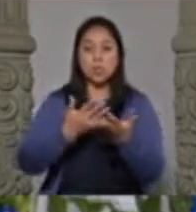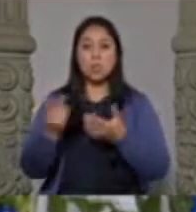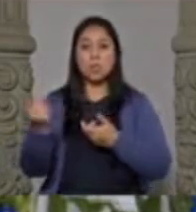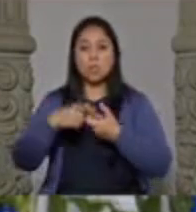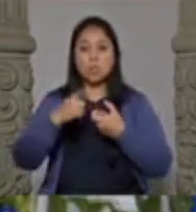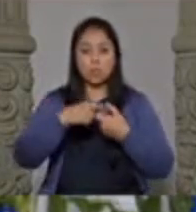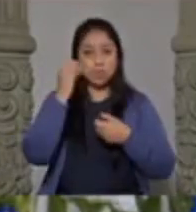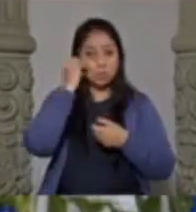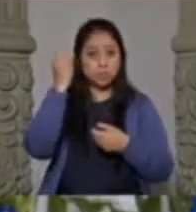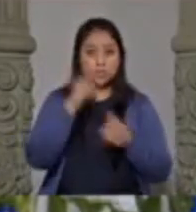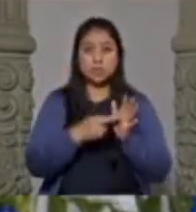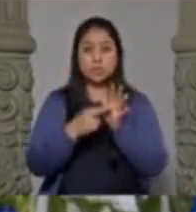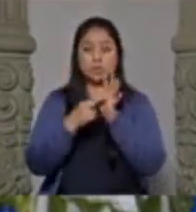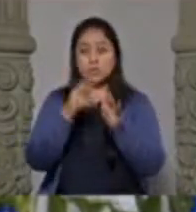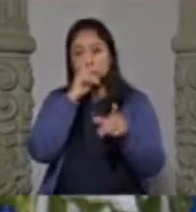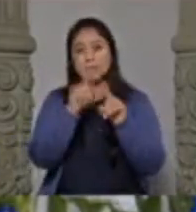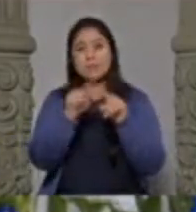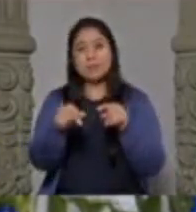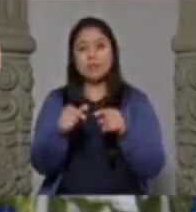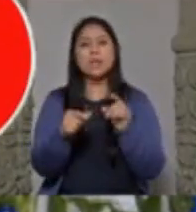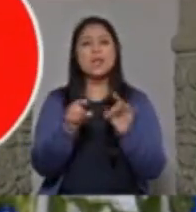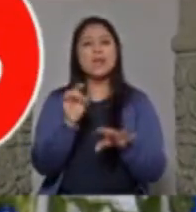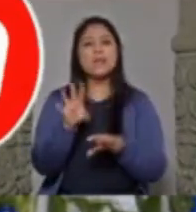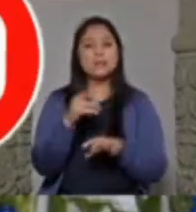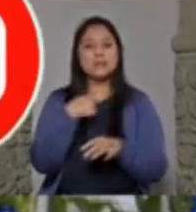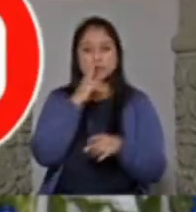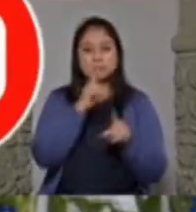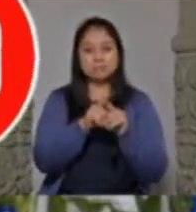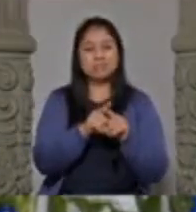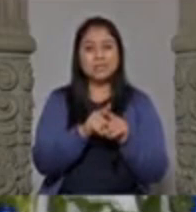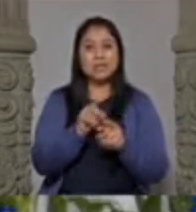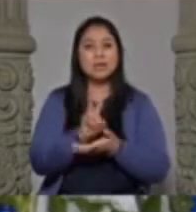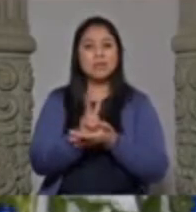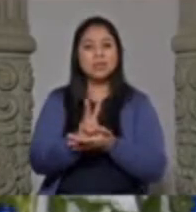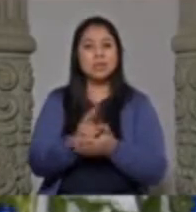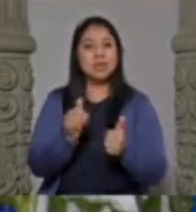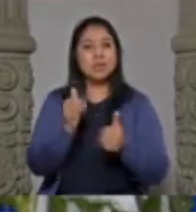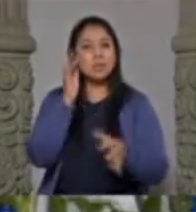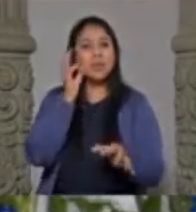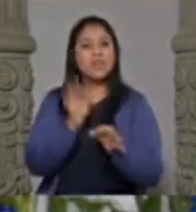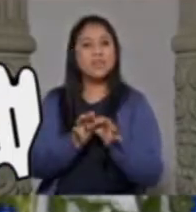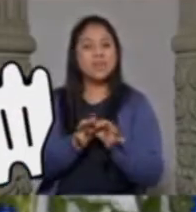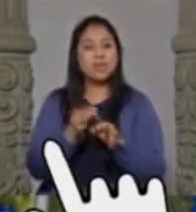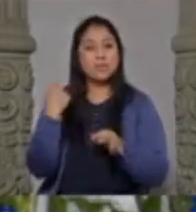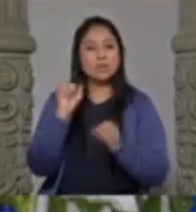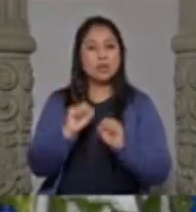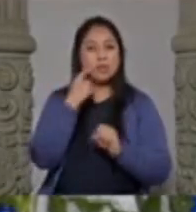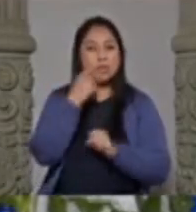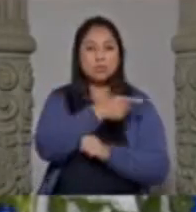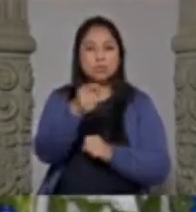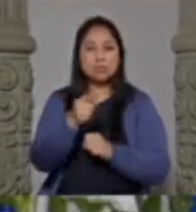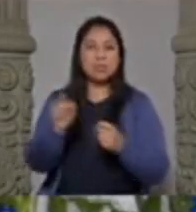y también de algo que a veces nos hace falta, la buena fe. para que podamos vernos todos, no como